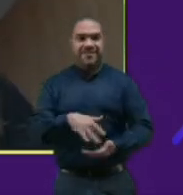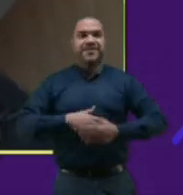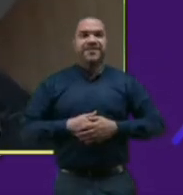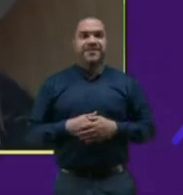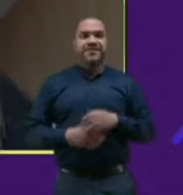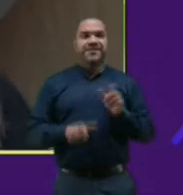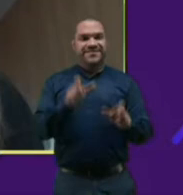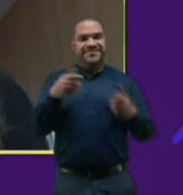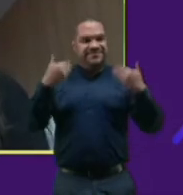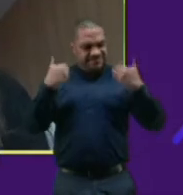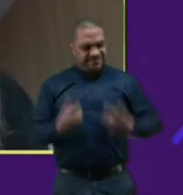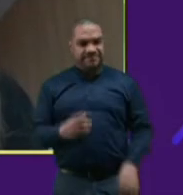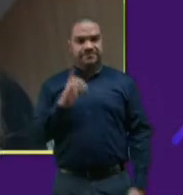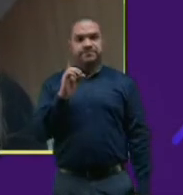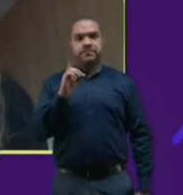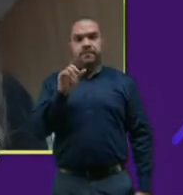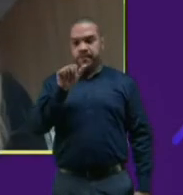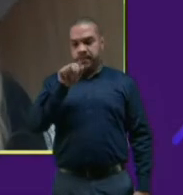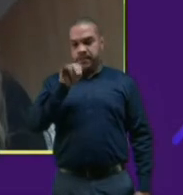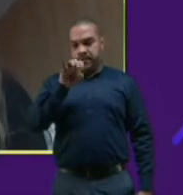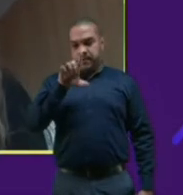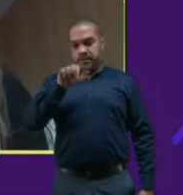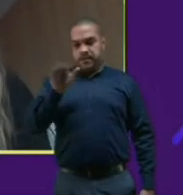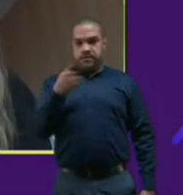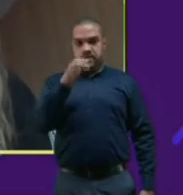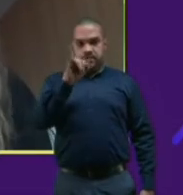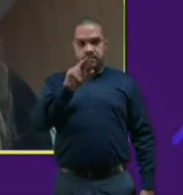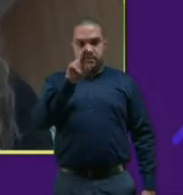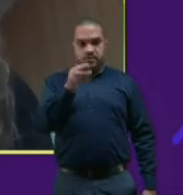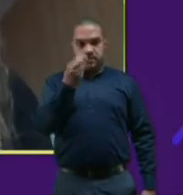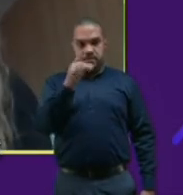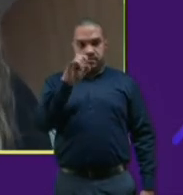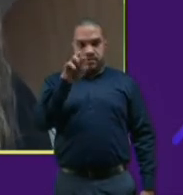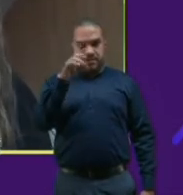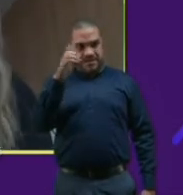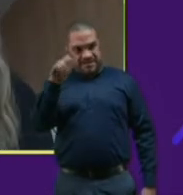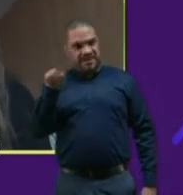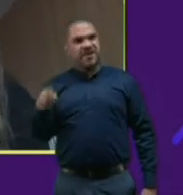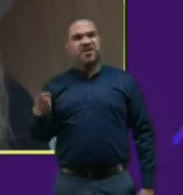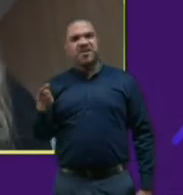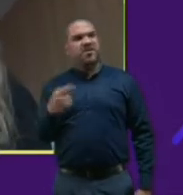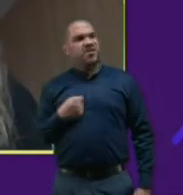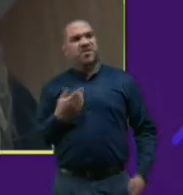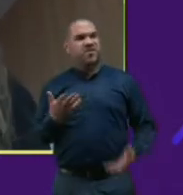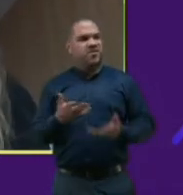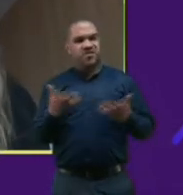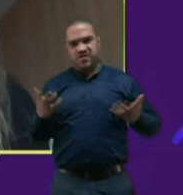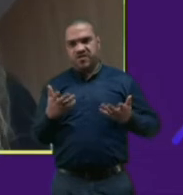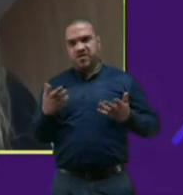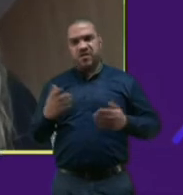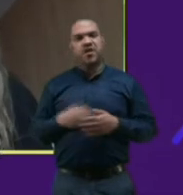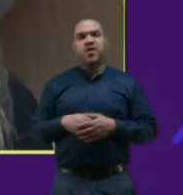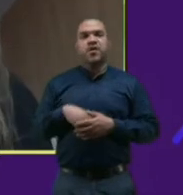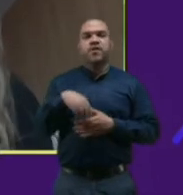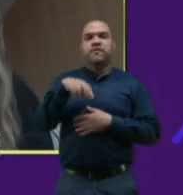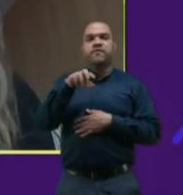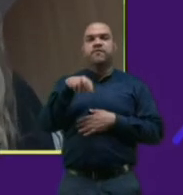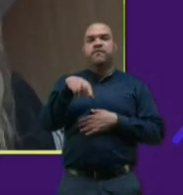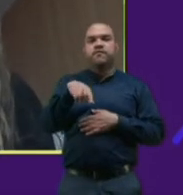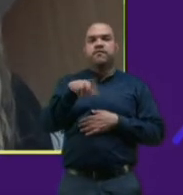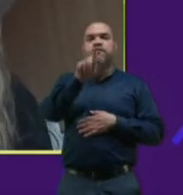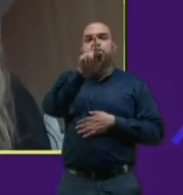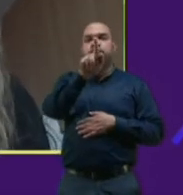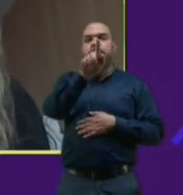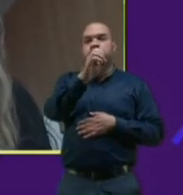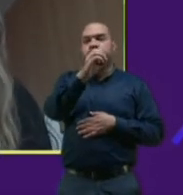personas, mi nombre es Daniela Izquierdo. Soy la CEO y cofundadora de Foodology. Foodology es una startup que nació hace